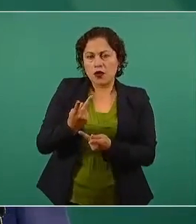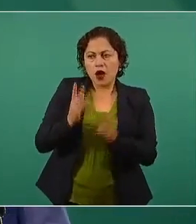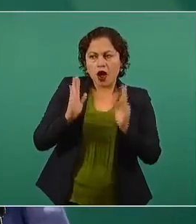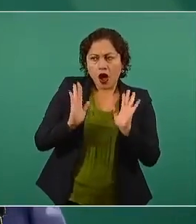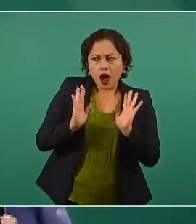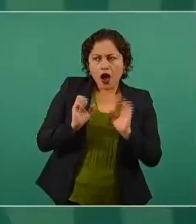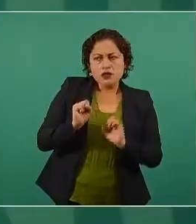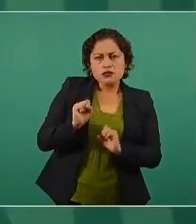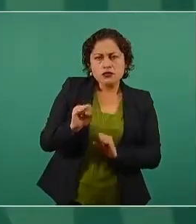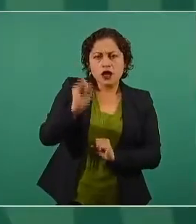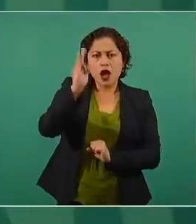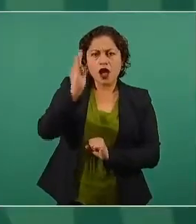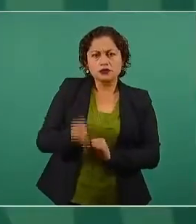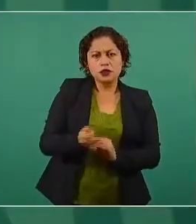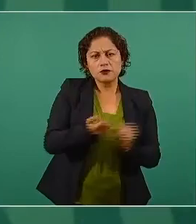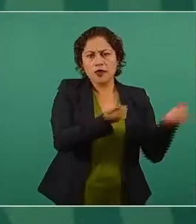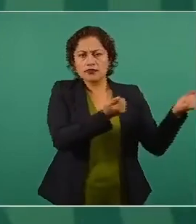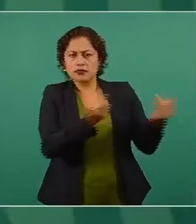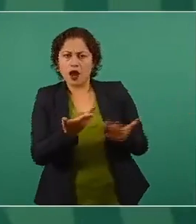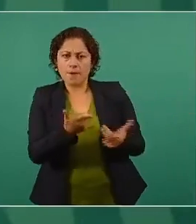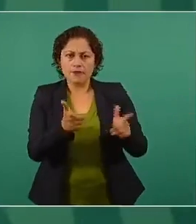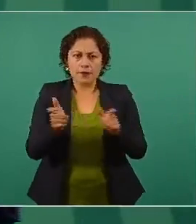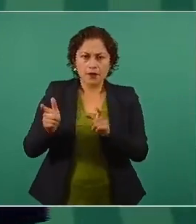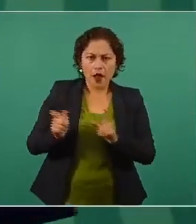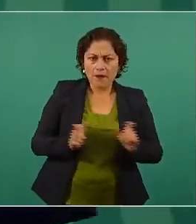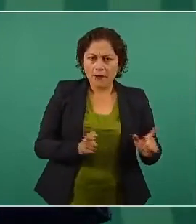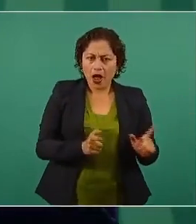con sensores para que supuestamente,